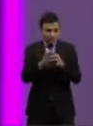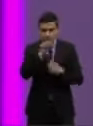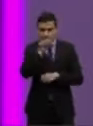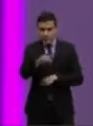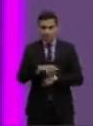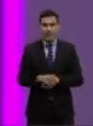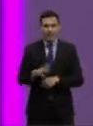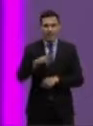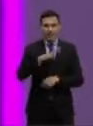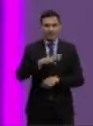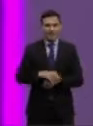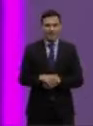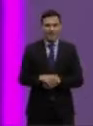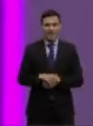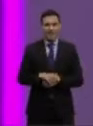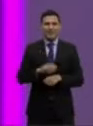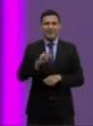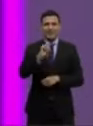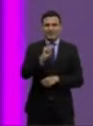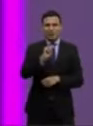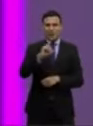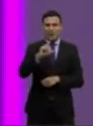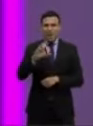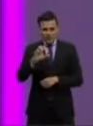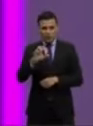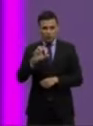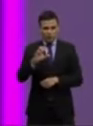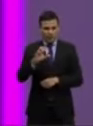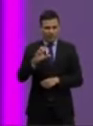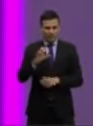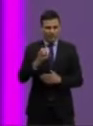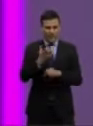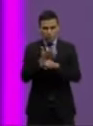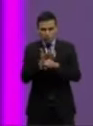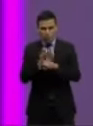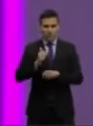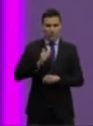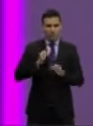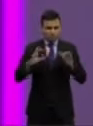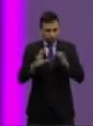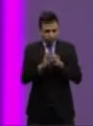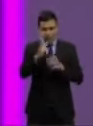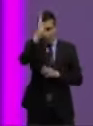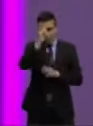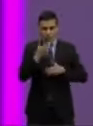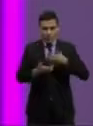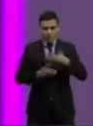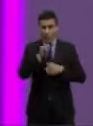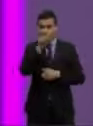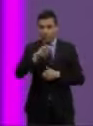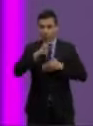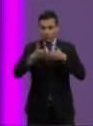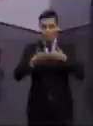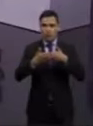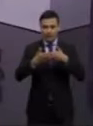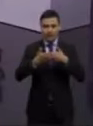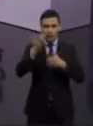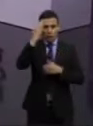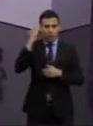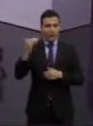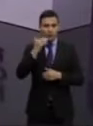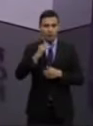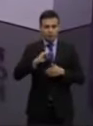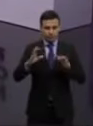reafirmó el tratado de libre comercio con estos países, también viene uno con Corea del Sur. Nos vemos el 10 de abril.